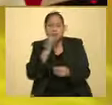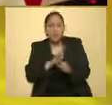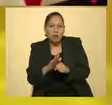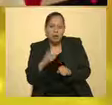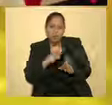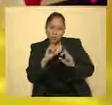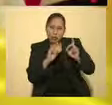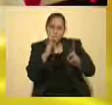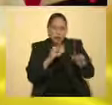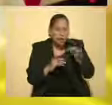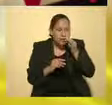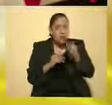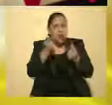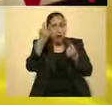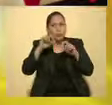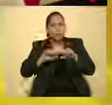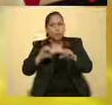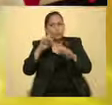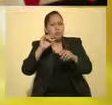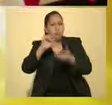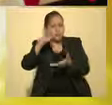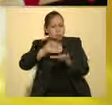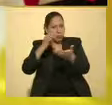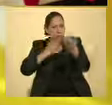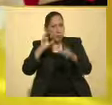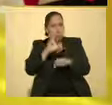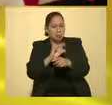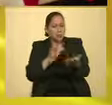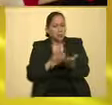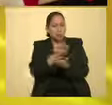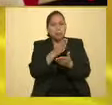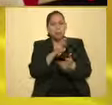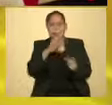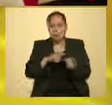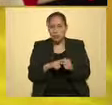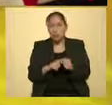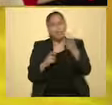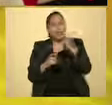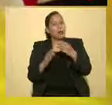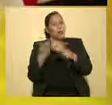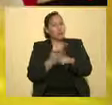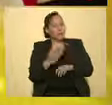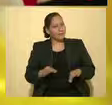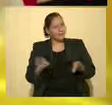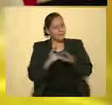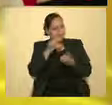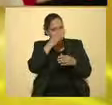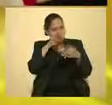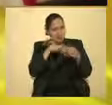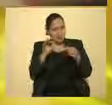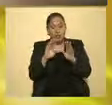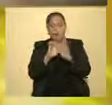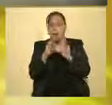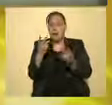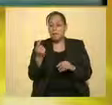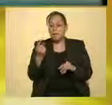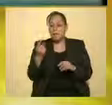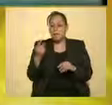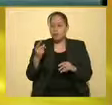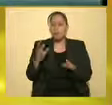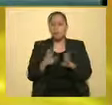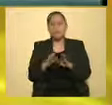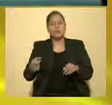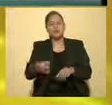Ahora, hay supermercados que te permiten entrar con tu mascota. En esta parte es importante mencionar, obviamente, si hablamos de perros de asistencia,